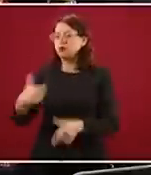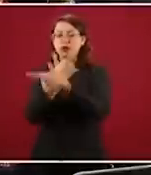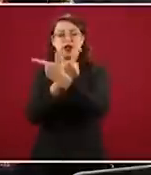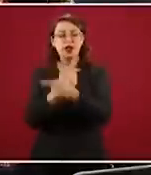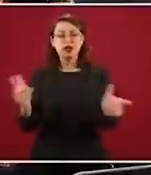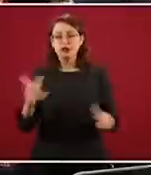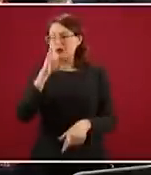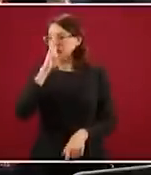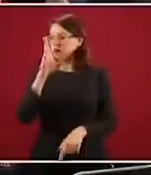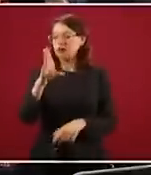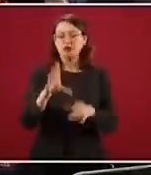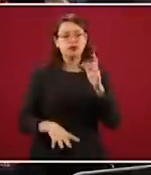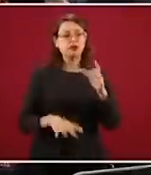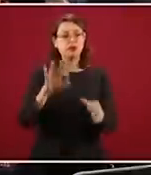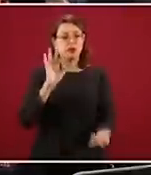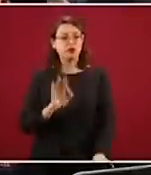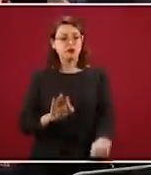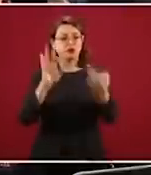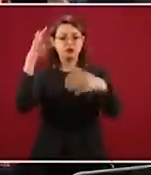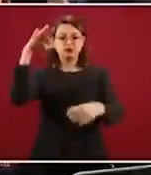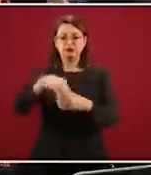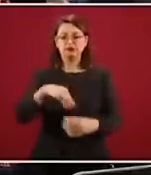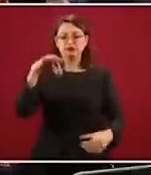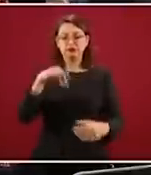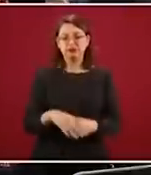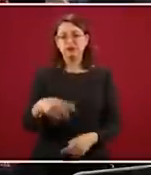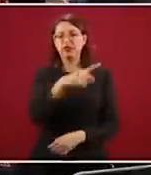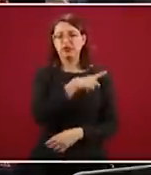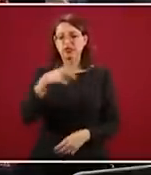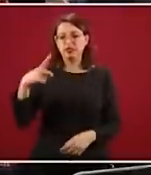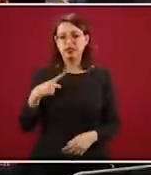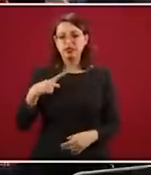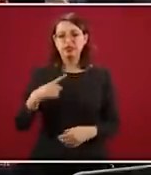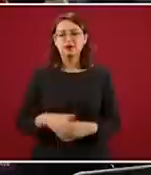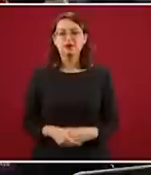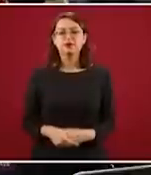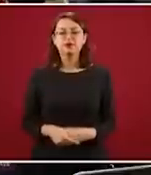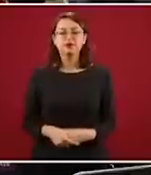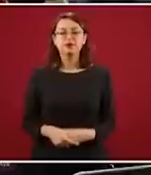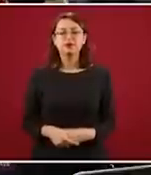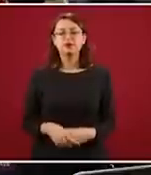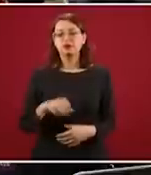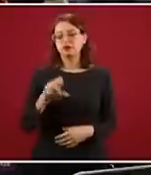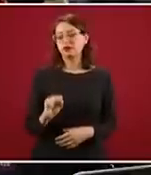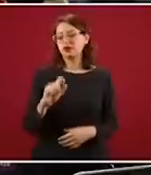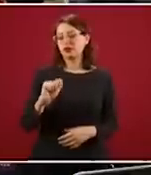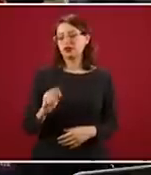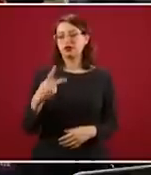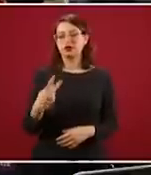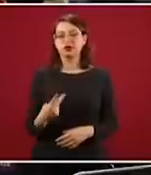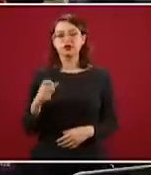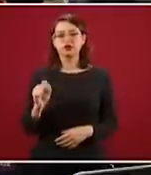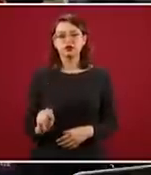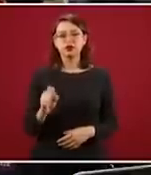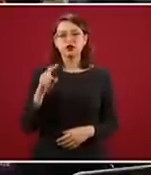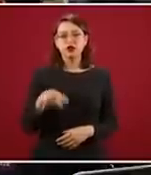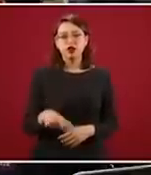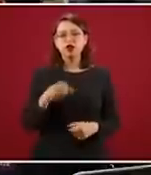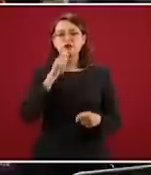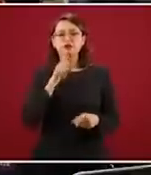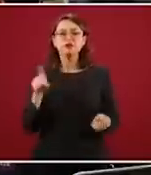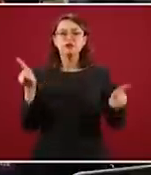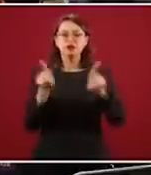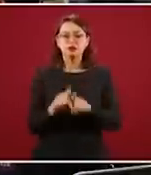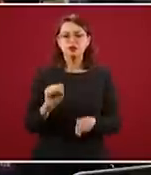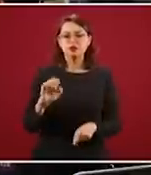como establecen la nueva legislación y las nuevas normas. La Secretaría del Trabajo, en coordinación con la Secretaría